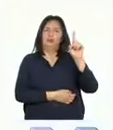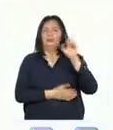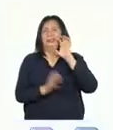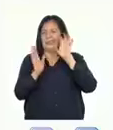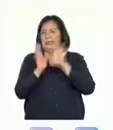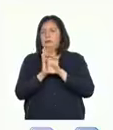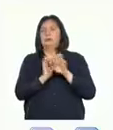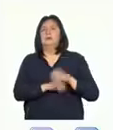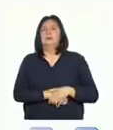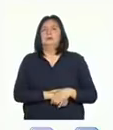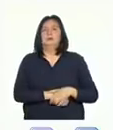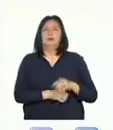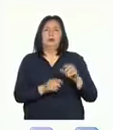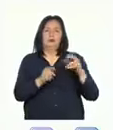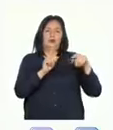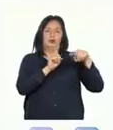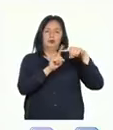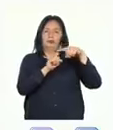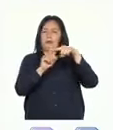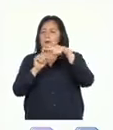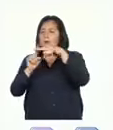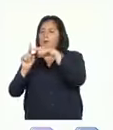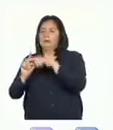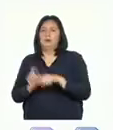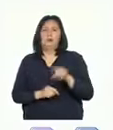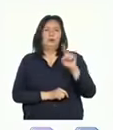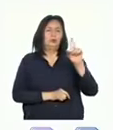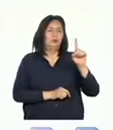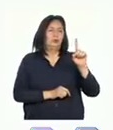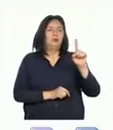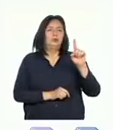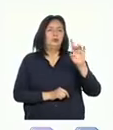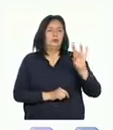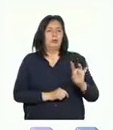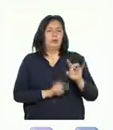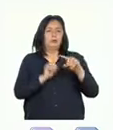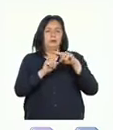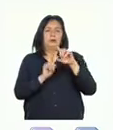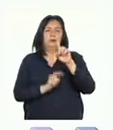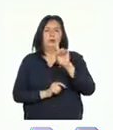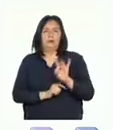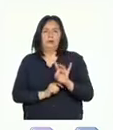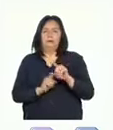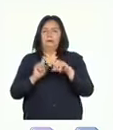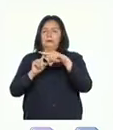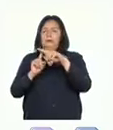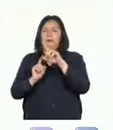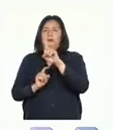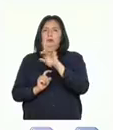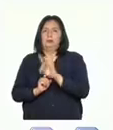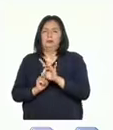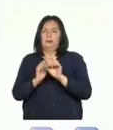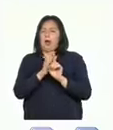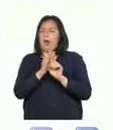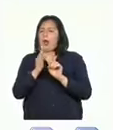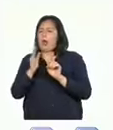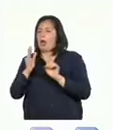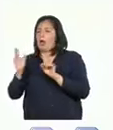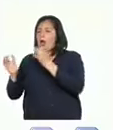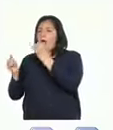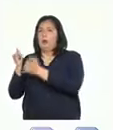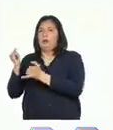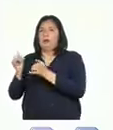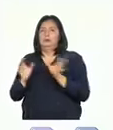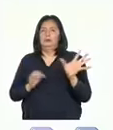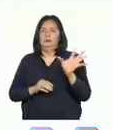Por ejemplo, si sumamos 1/8 más 1/8 más 1/8, hasta el último de